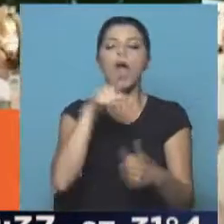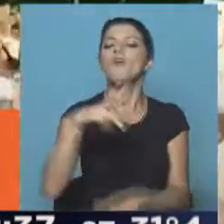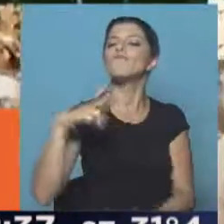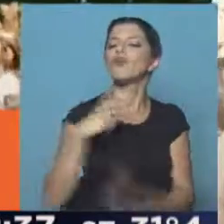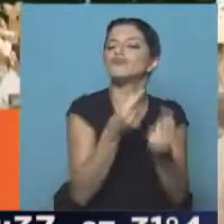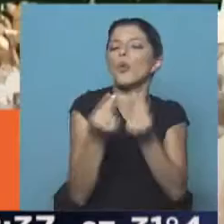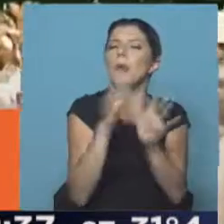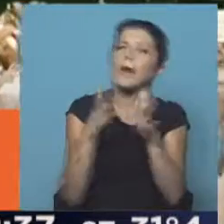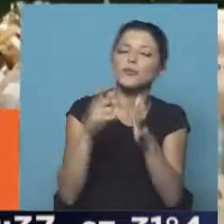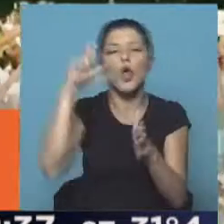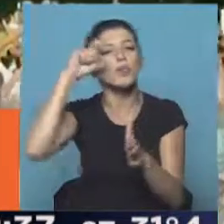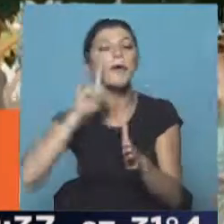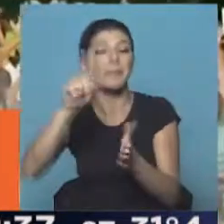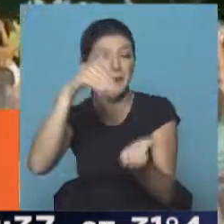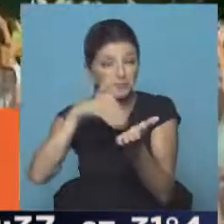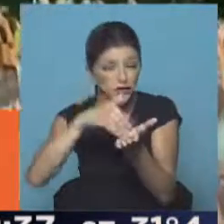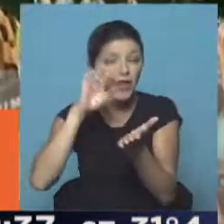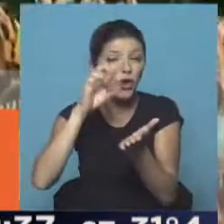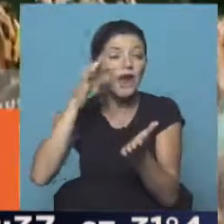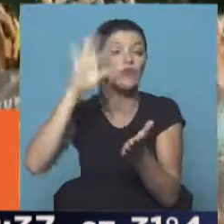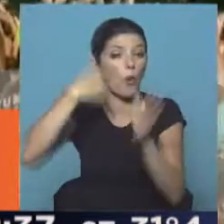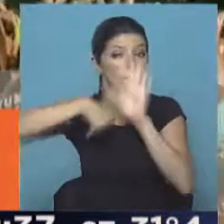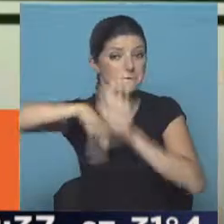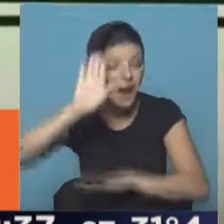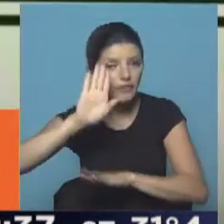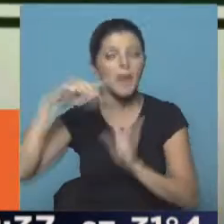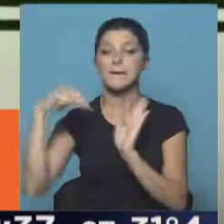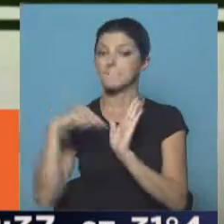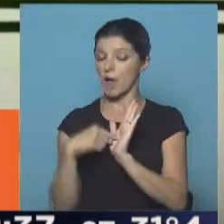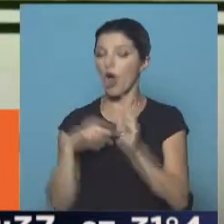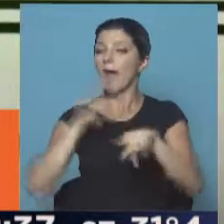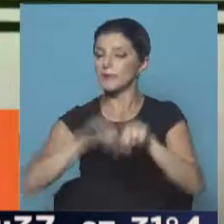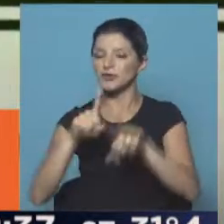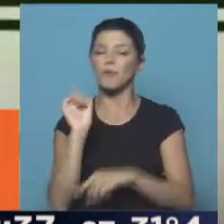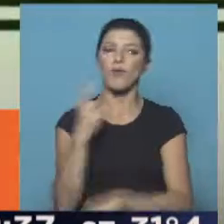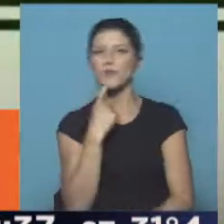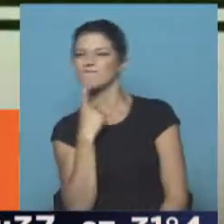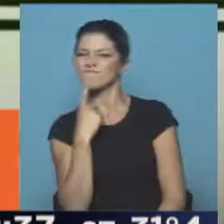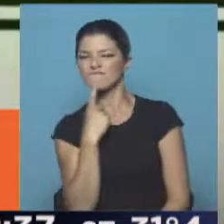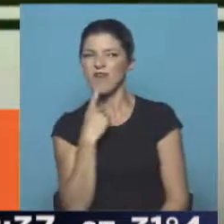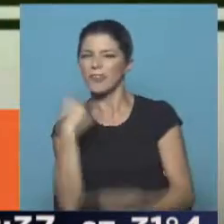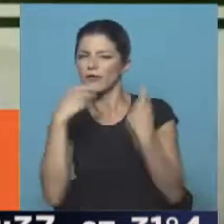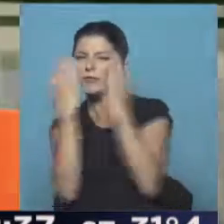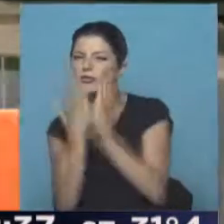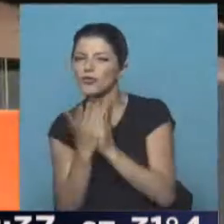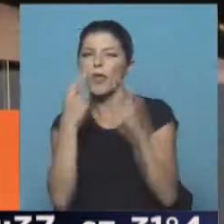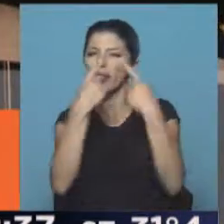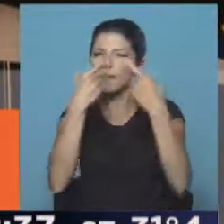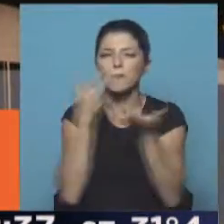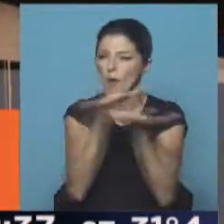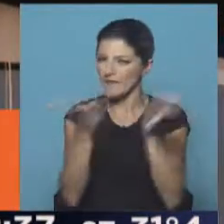afirmaciones, supera los 10 mil millones de dólares, pero que, sin embargo, ha sido puesta en duda a raíz de varias investigaciones